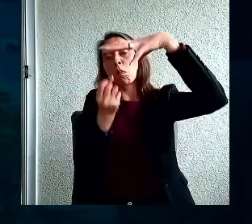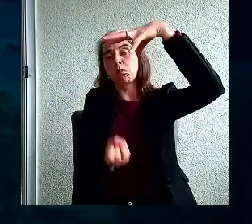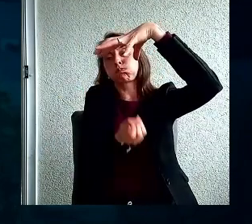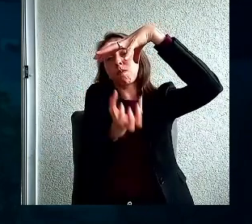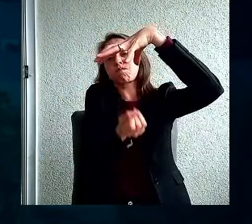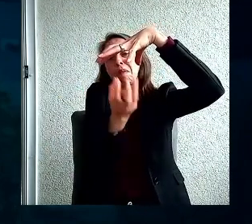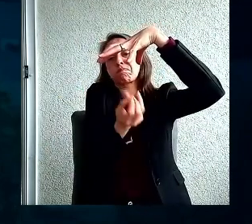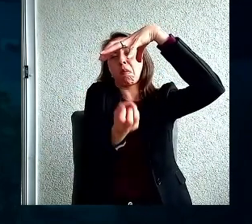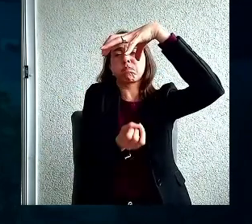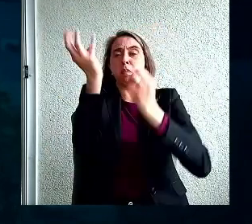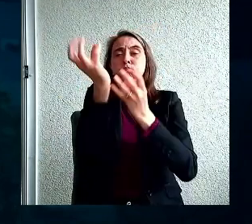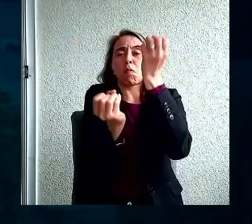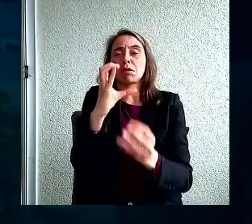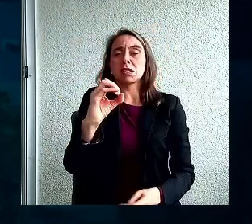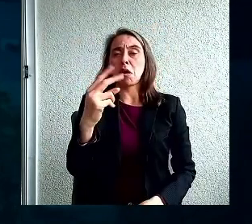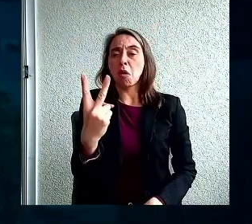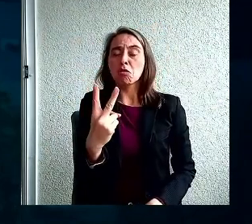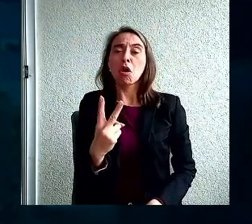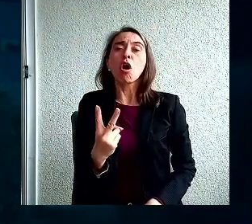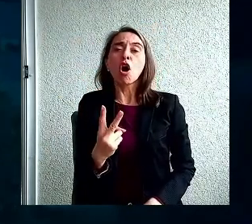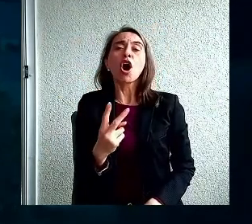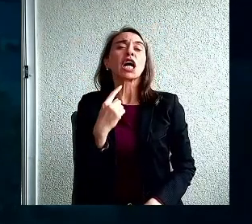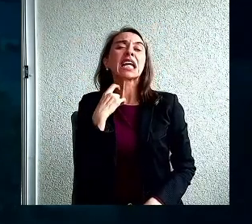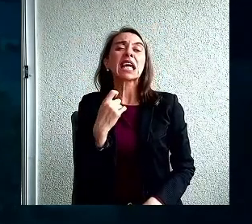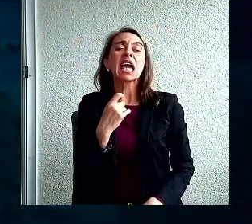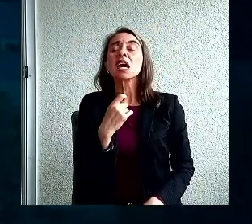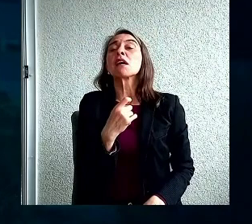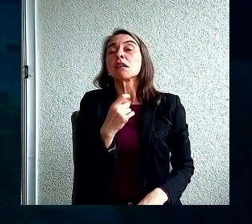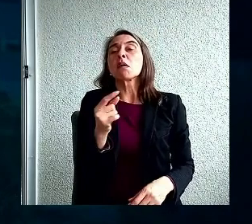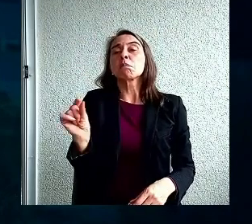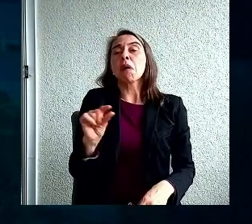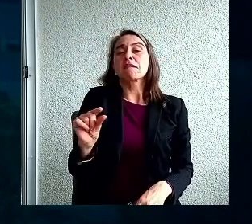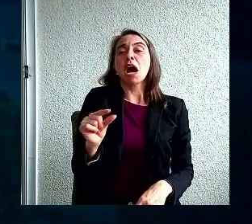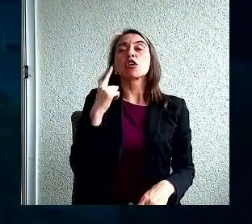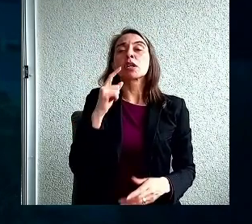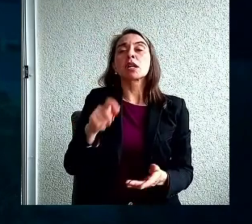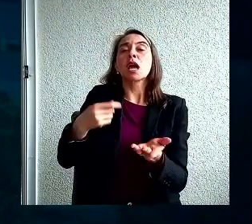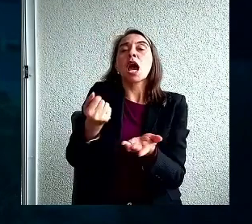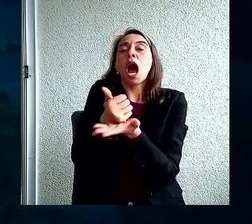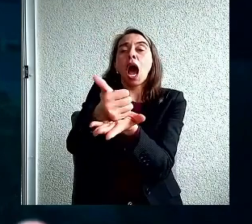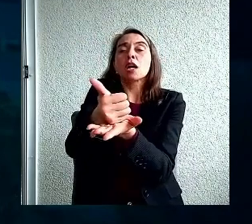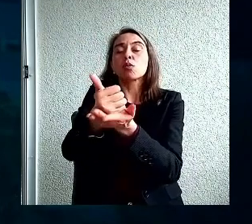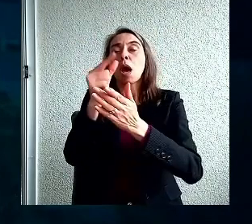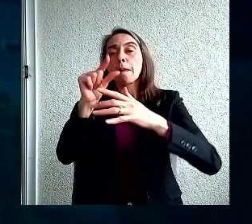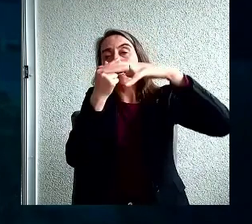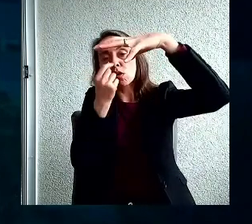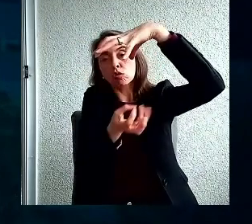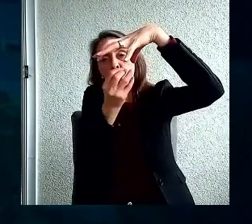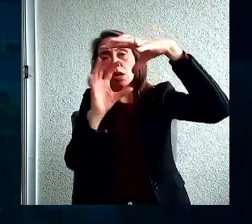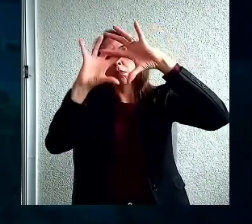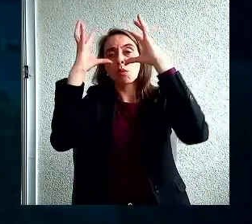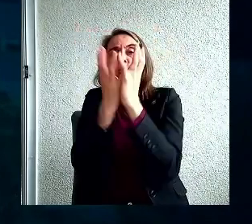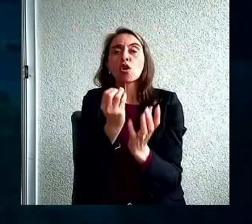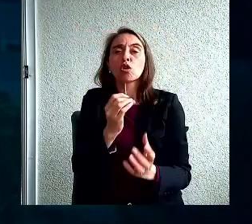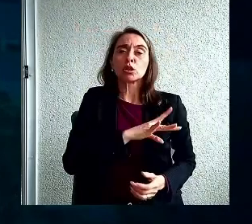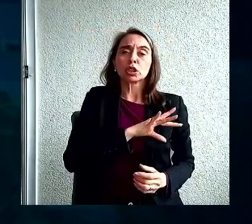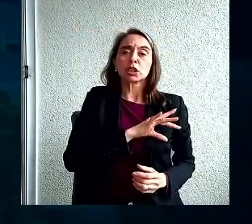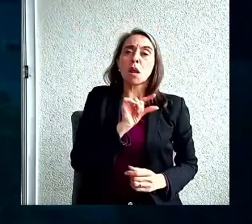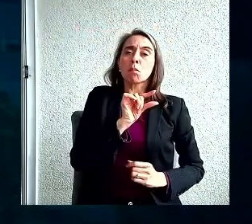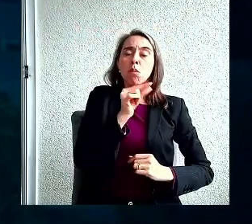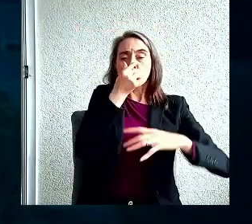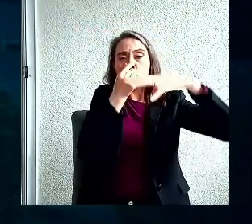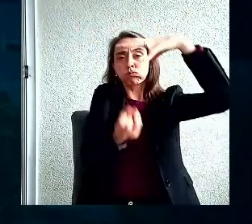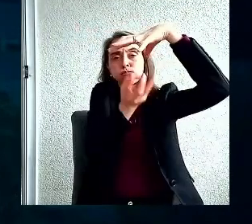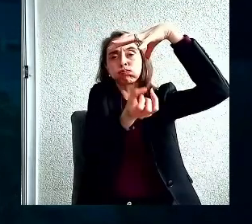resto del mundo? Esa también es una reflexión que algunos podrían decir, ¿no? ¿Alguien quiere tomar este...? Sí, me